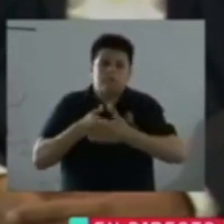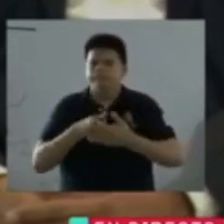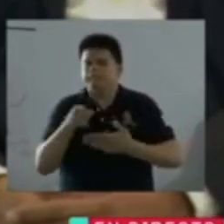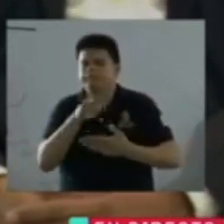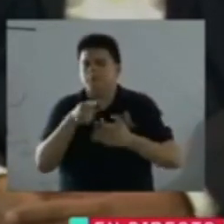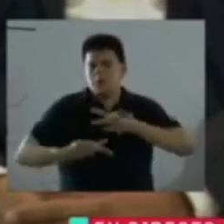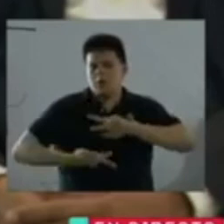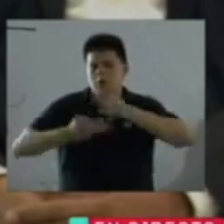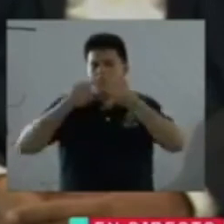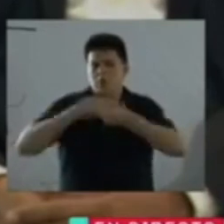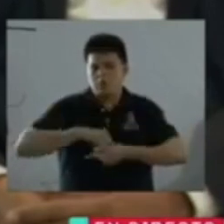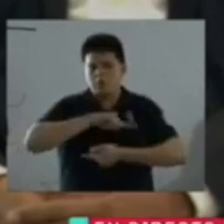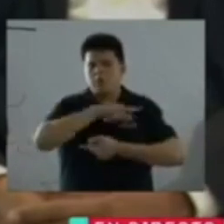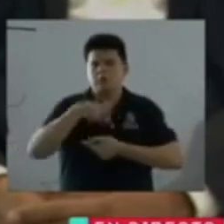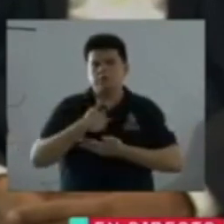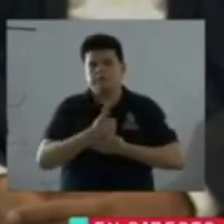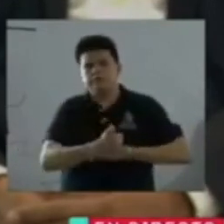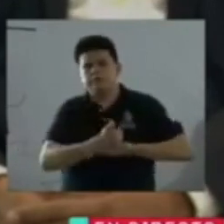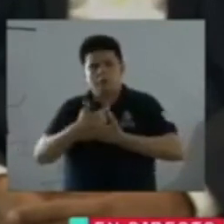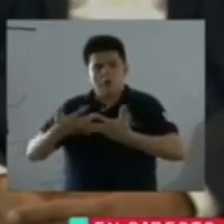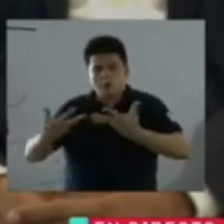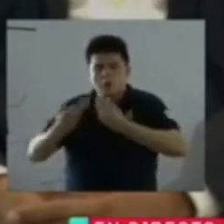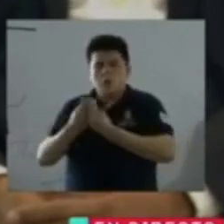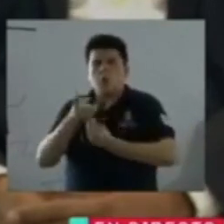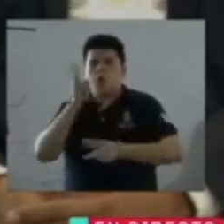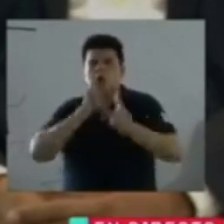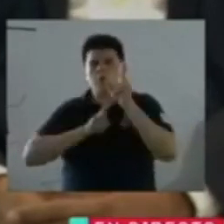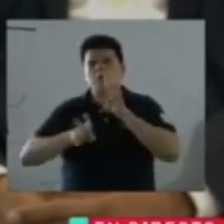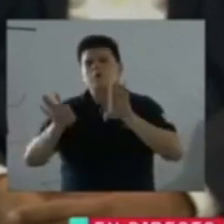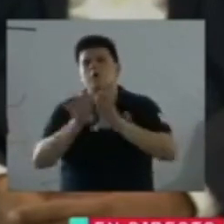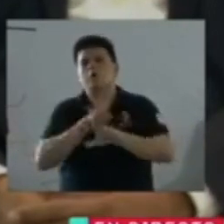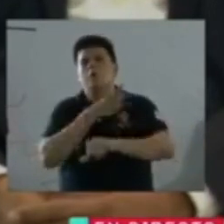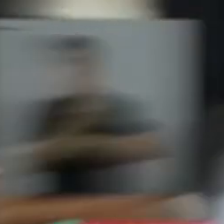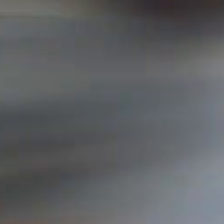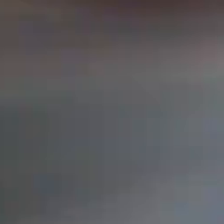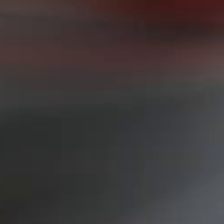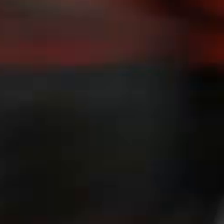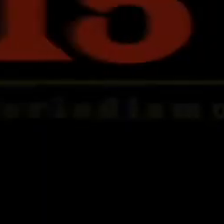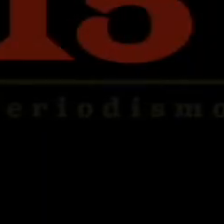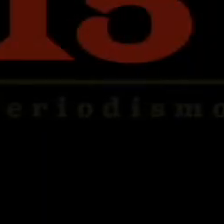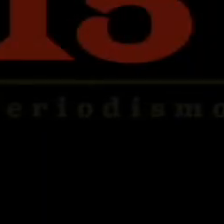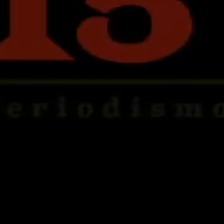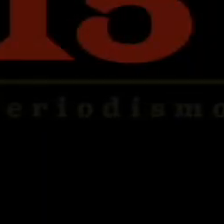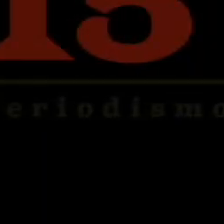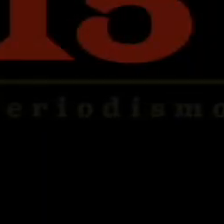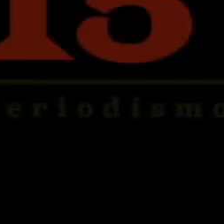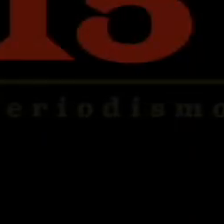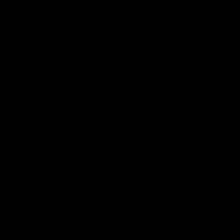queremos ser junto con él la solución a los problemas que hoy enfrentamos.